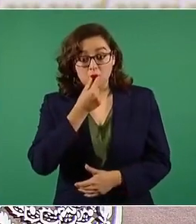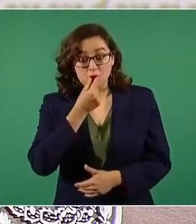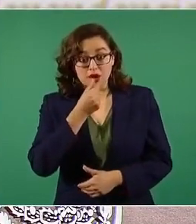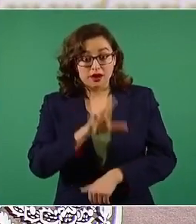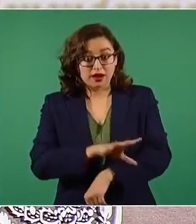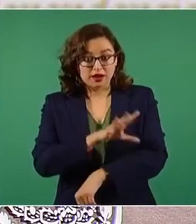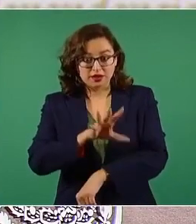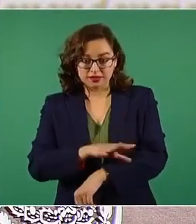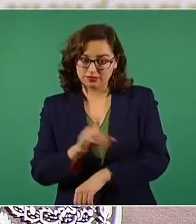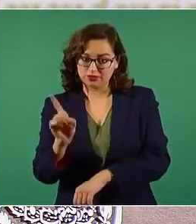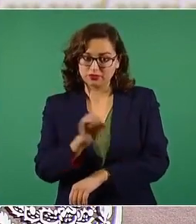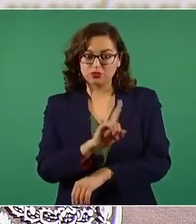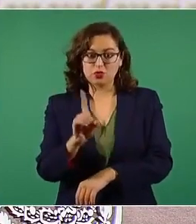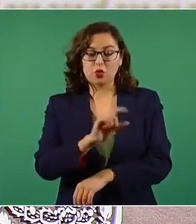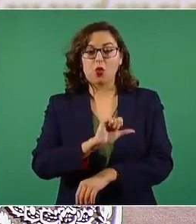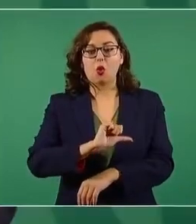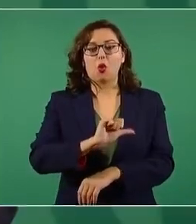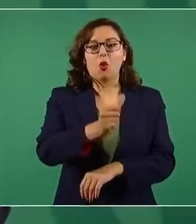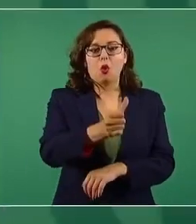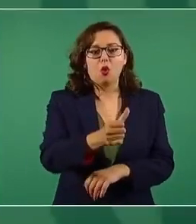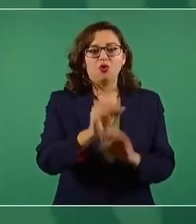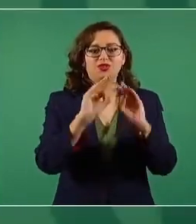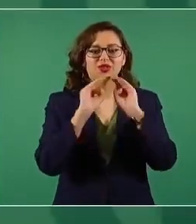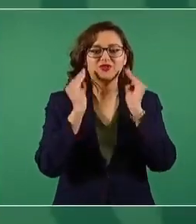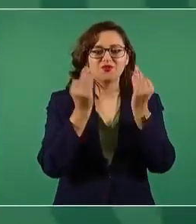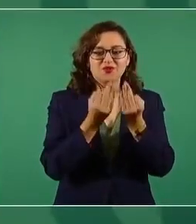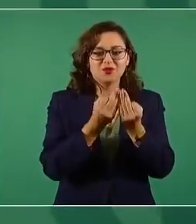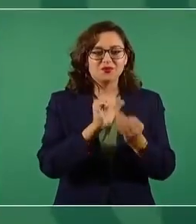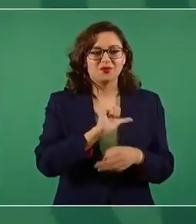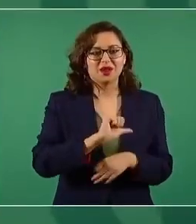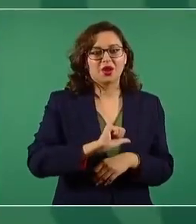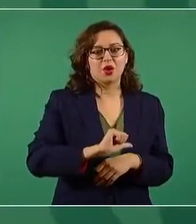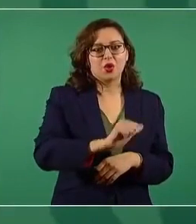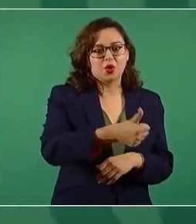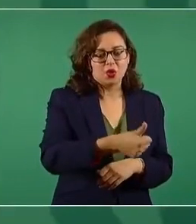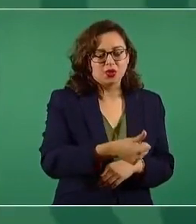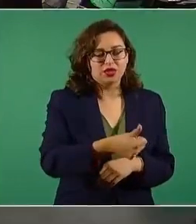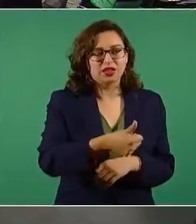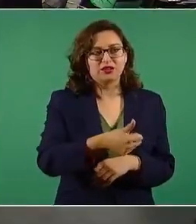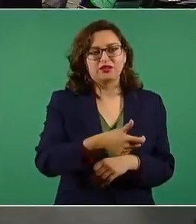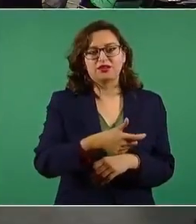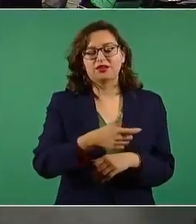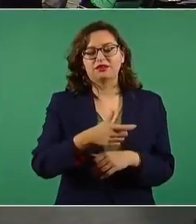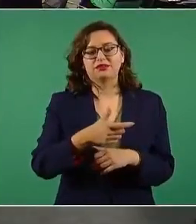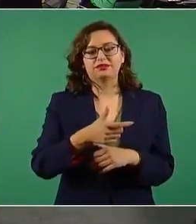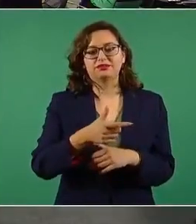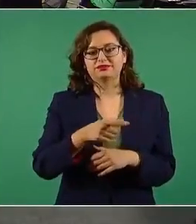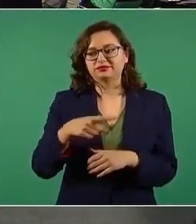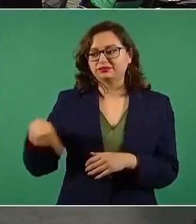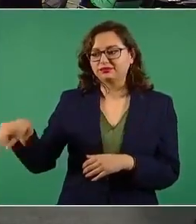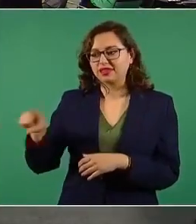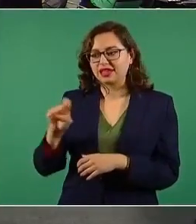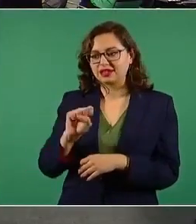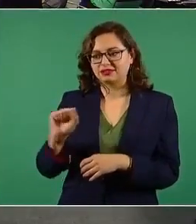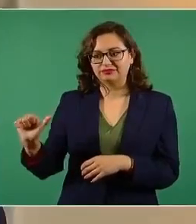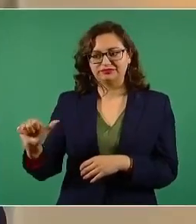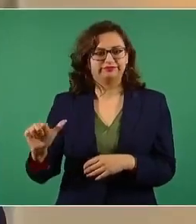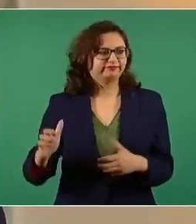parecido. Y entonces los de salud protestan, incluso aquí,